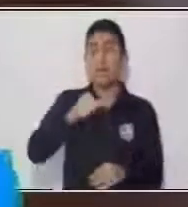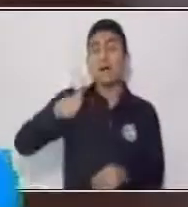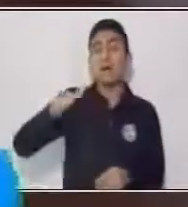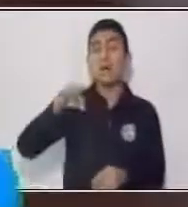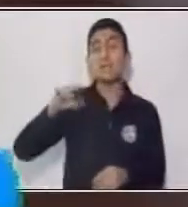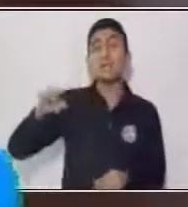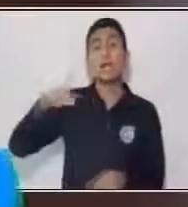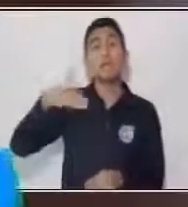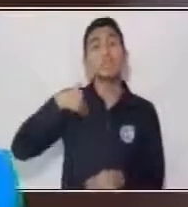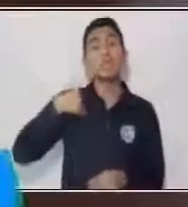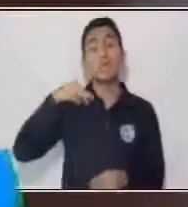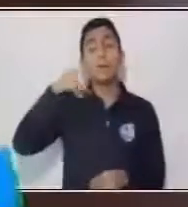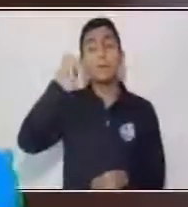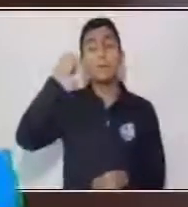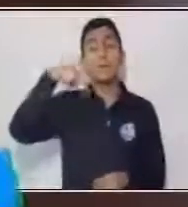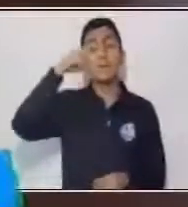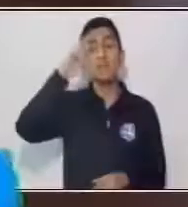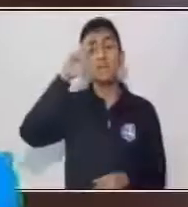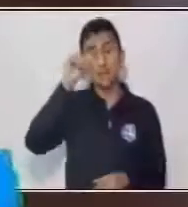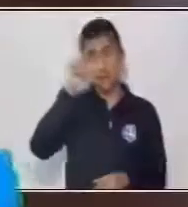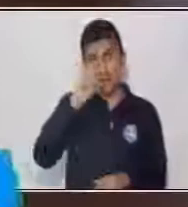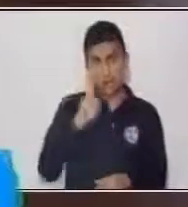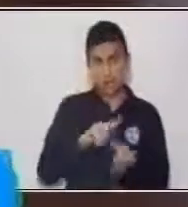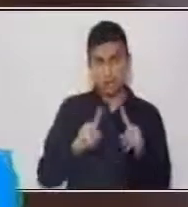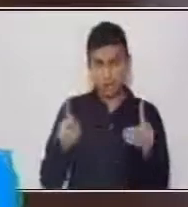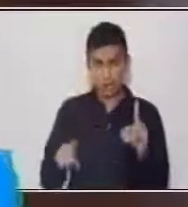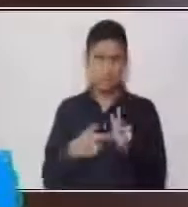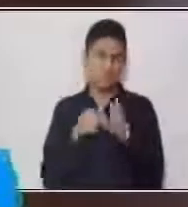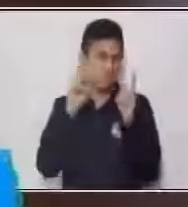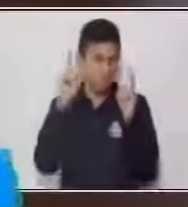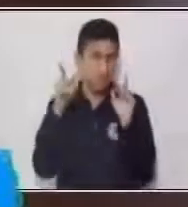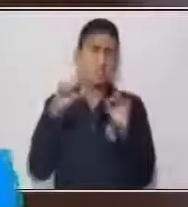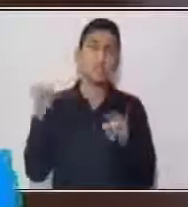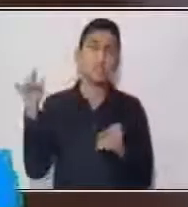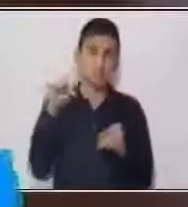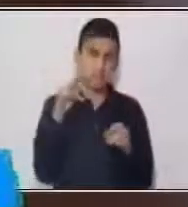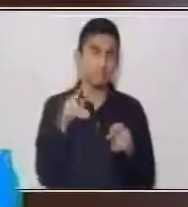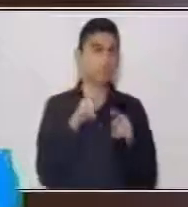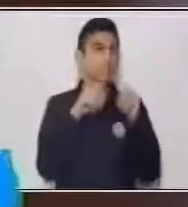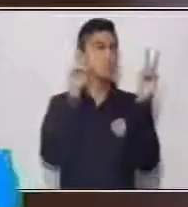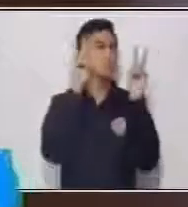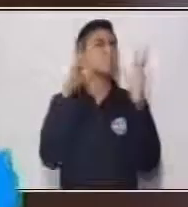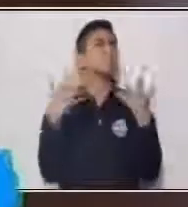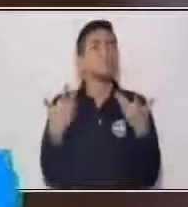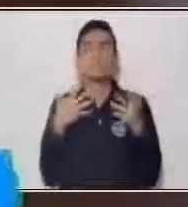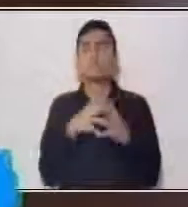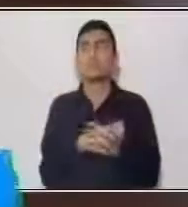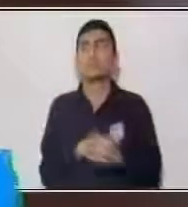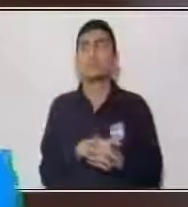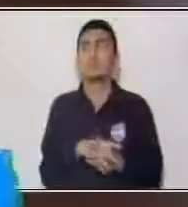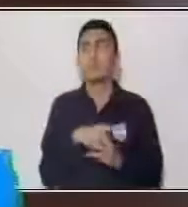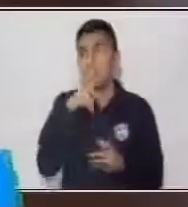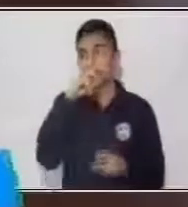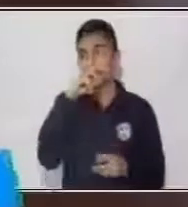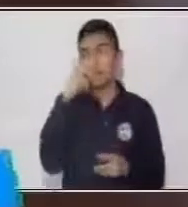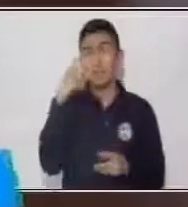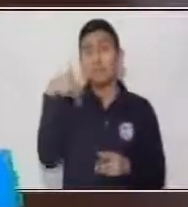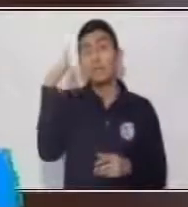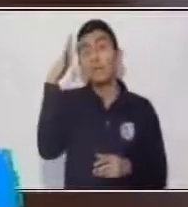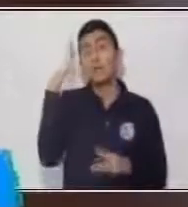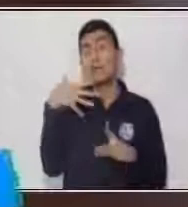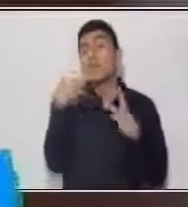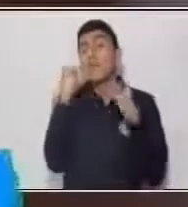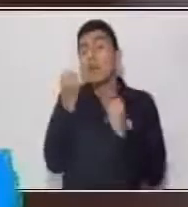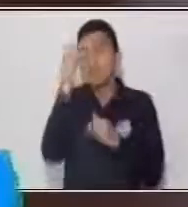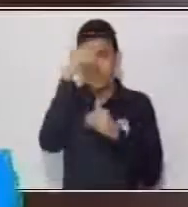contiene minerales disueltos, que en este caso es la sal. Según el principio de Alquimedes, dice que la fuerza de empuje de un